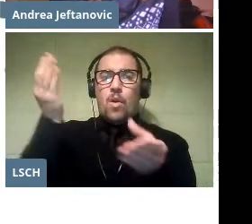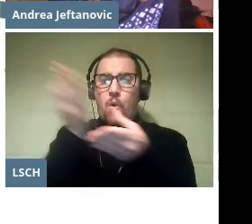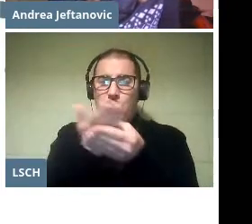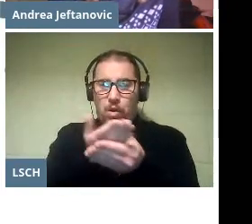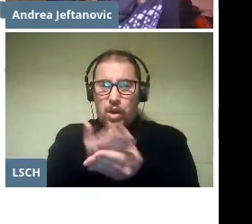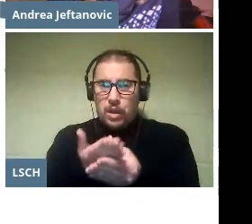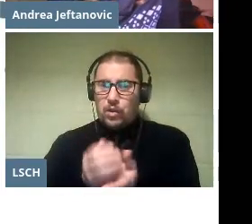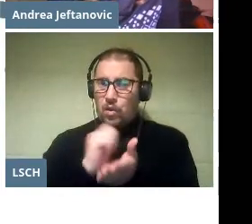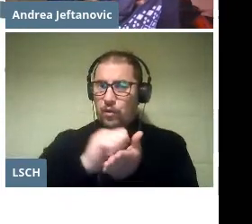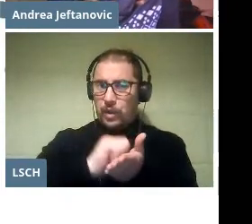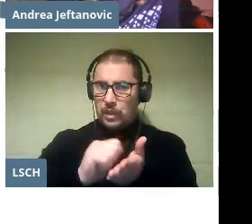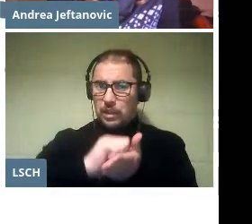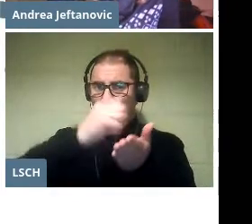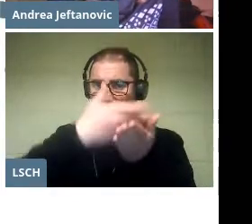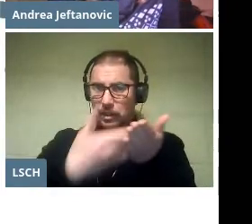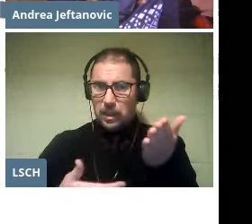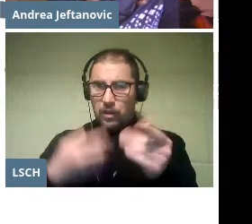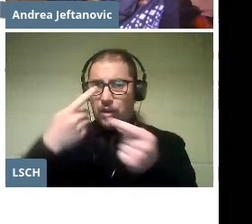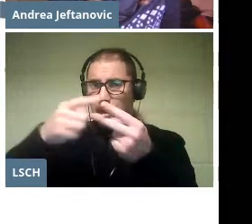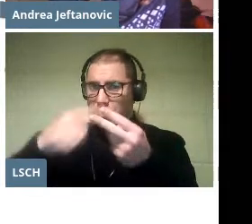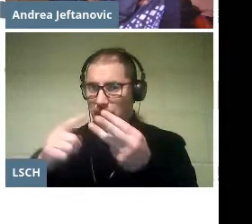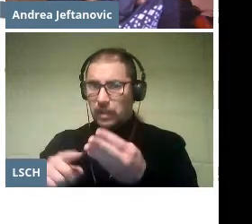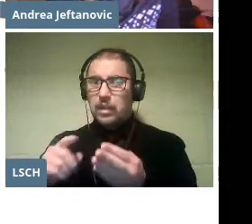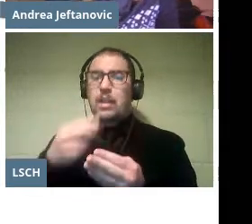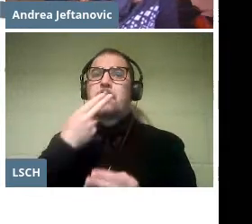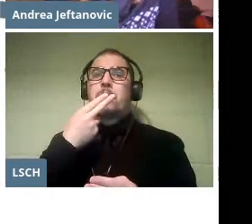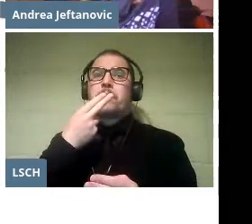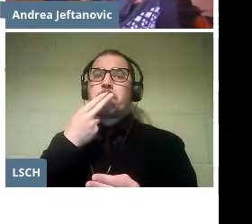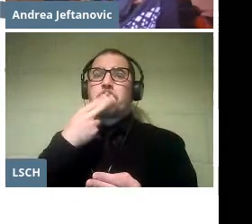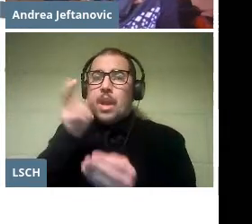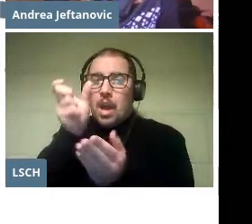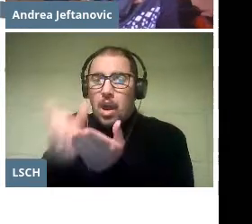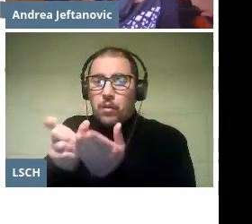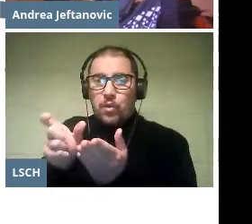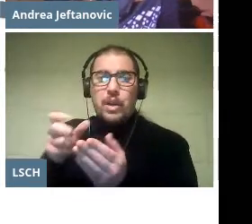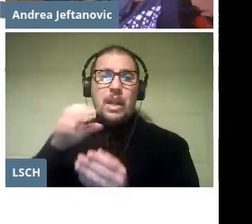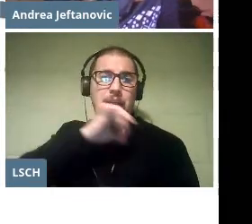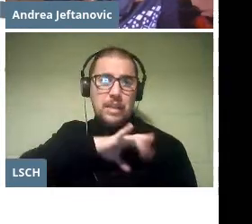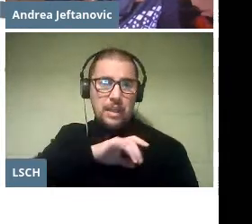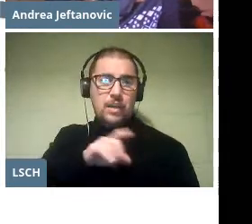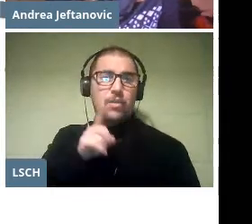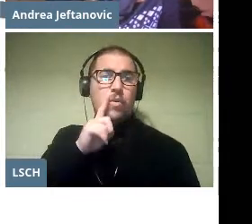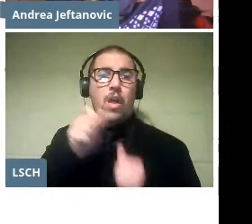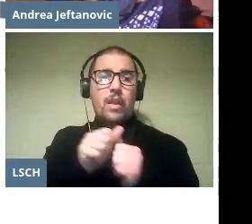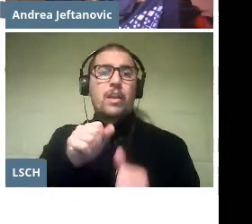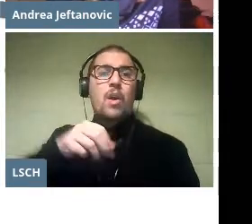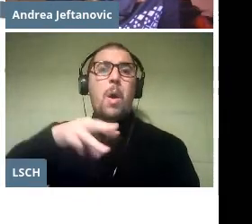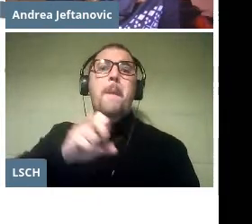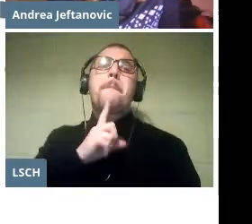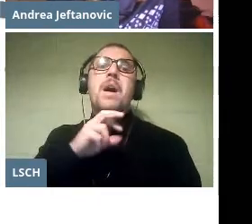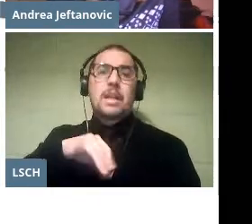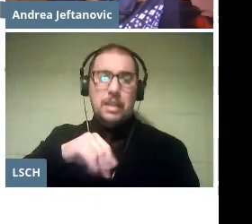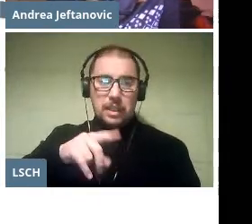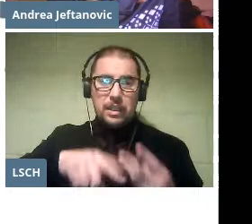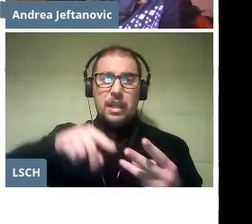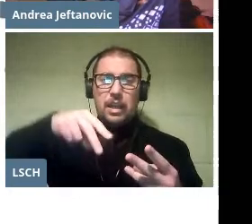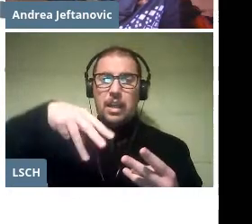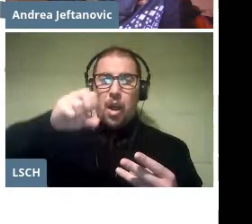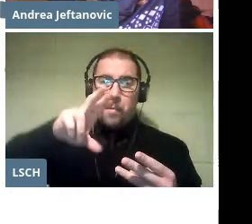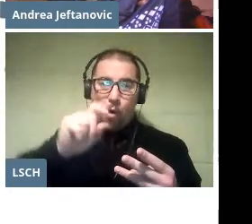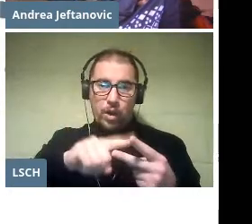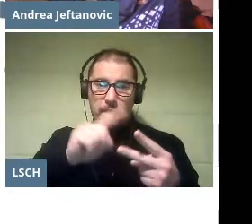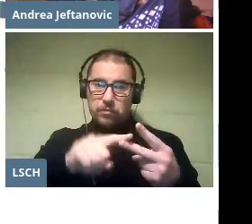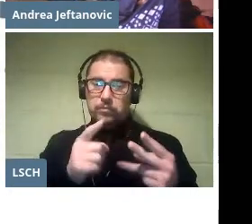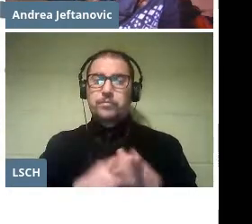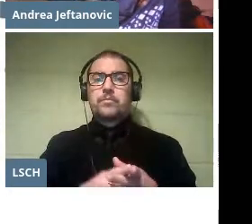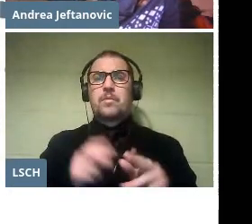ensayos interdisciplinarios de autores chilenos, dirigida por Martín Tironi y Gerardo Mora, que analiza este